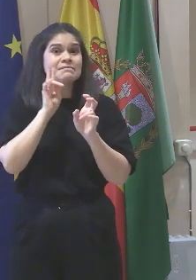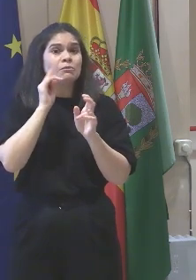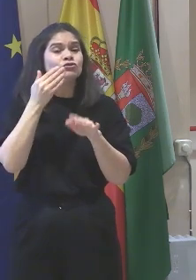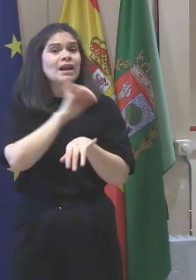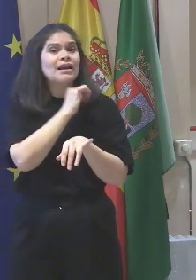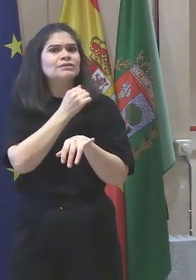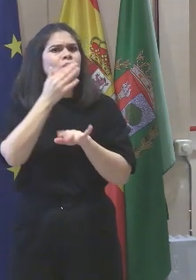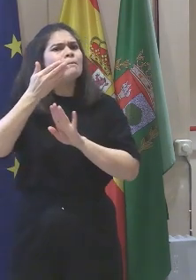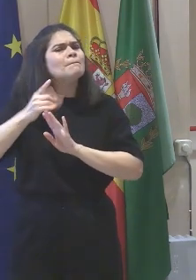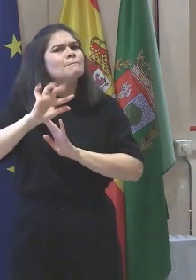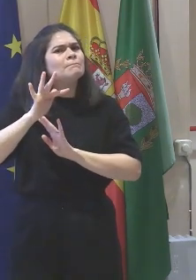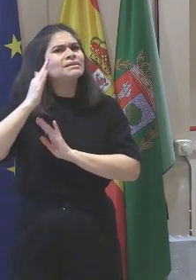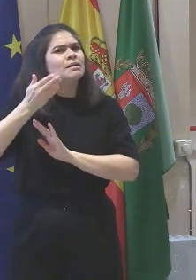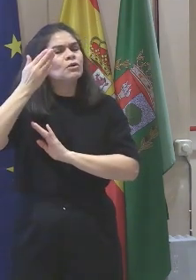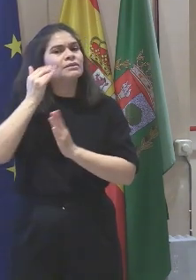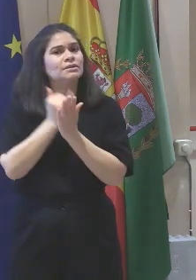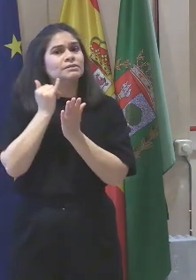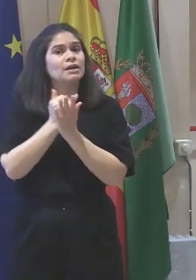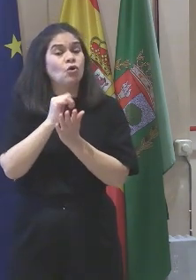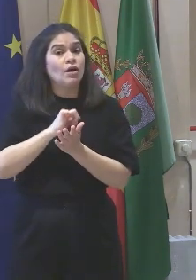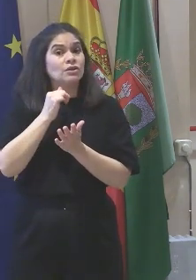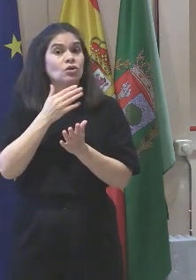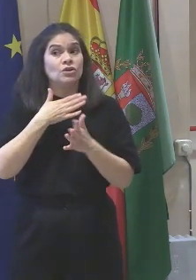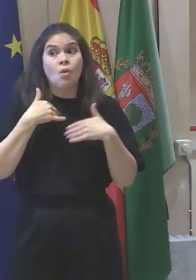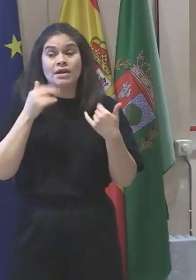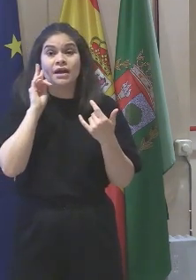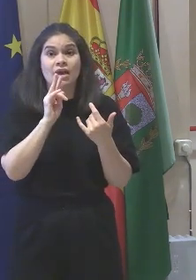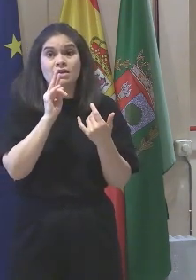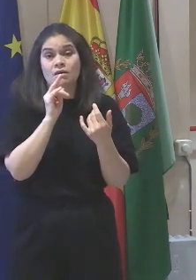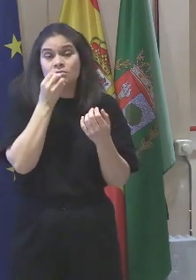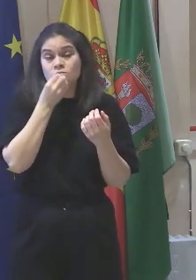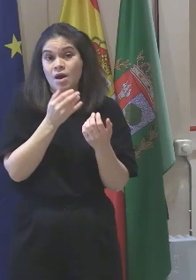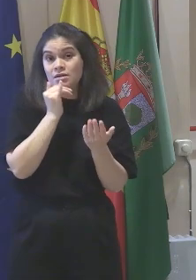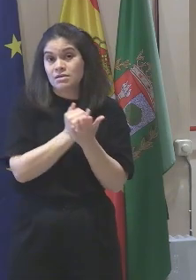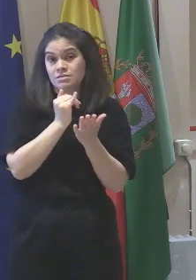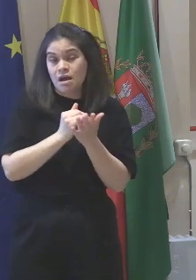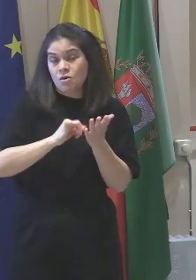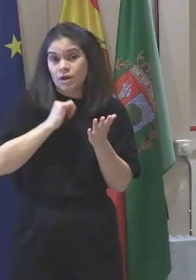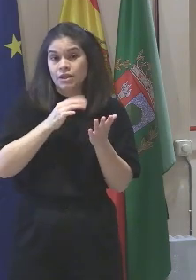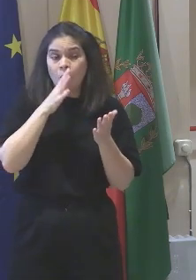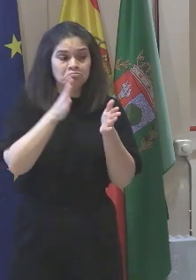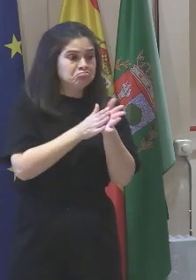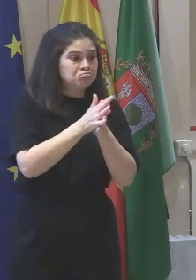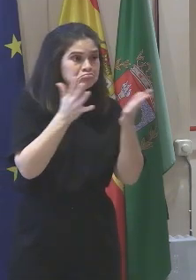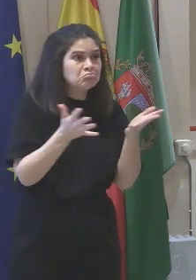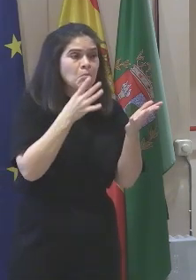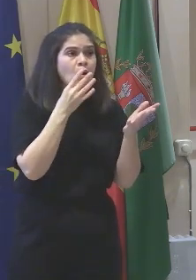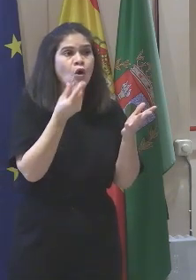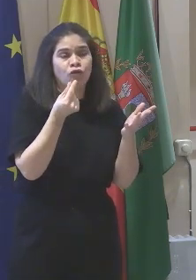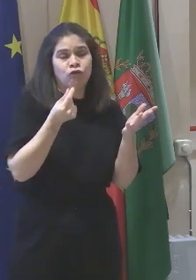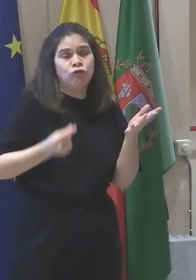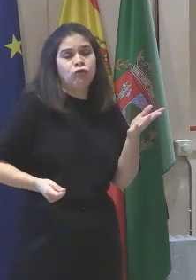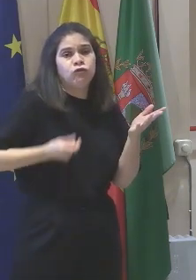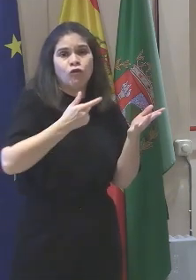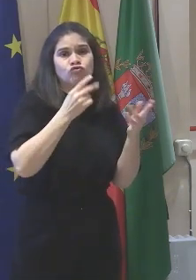importante de ensayos clínicos, donde cualquiera que tenga un buen ensayo clínico, ya sea promovido por fondos públicos o por